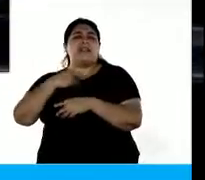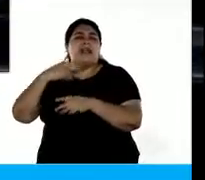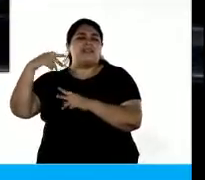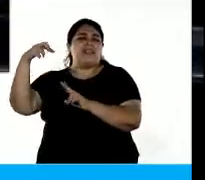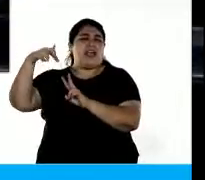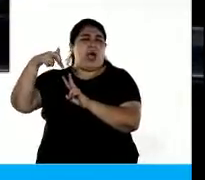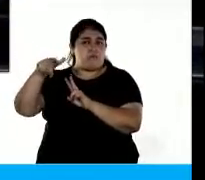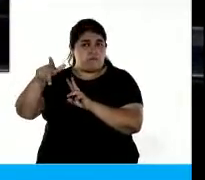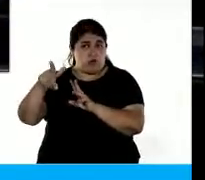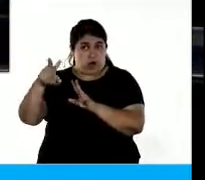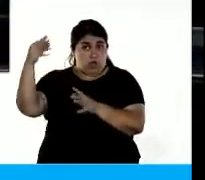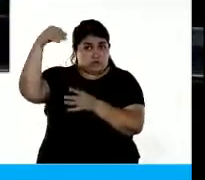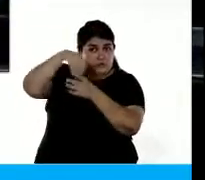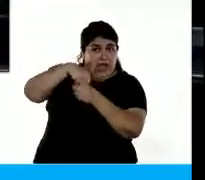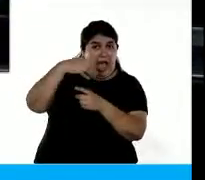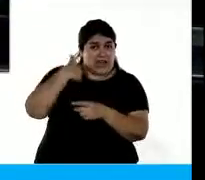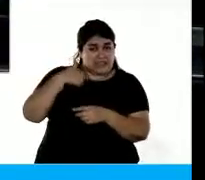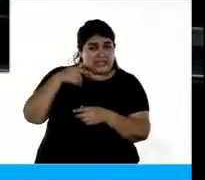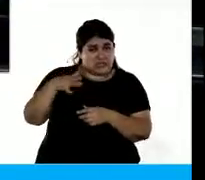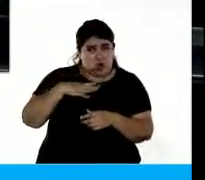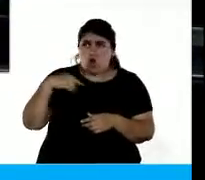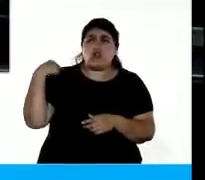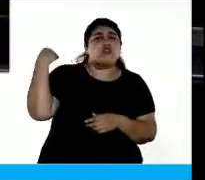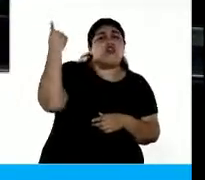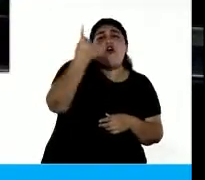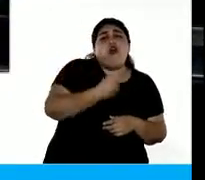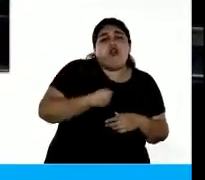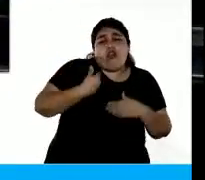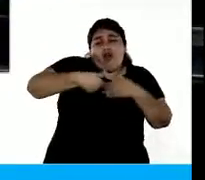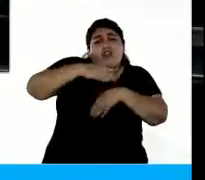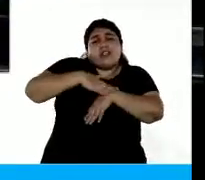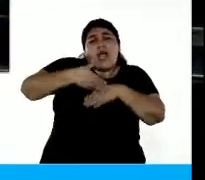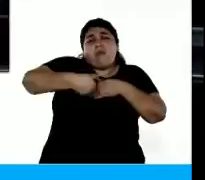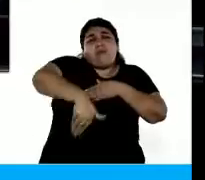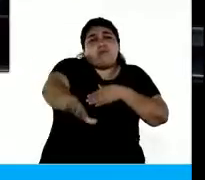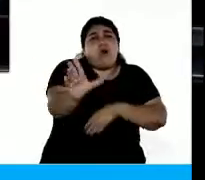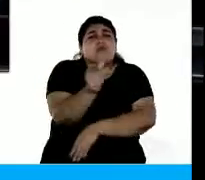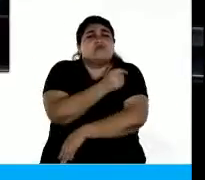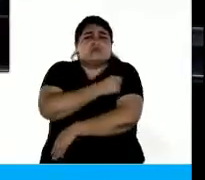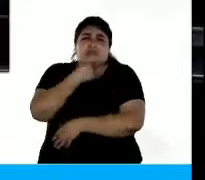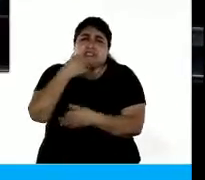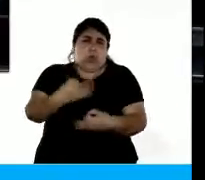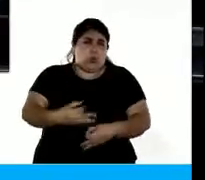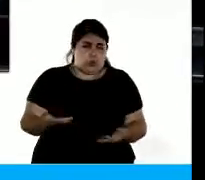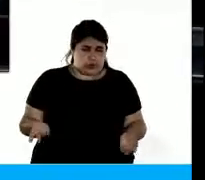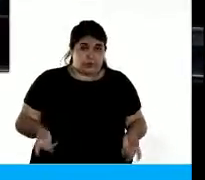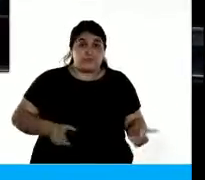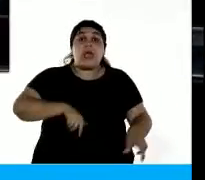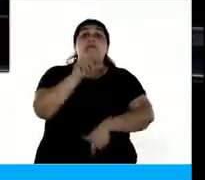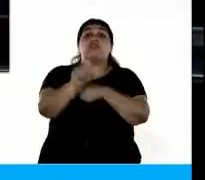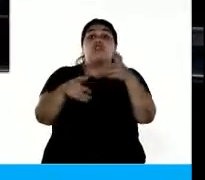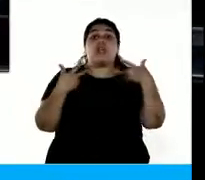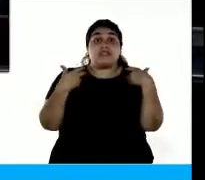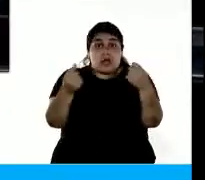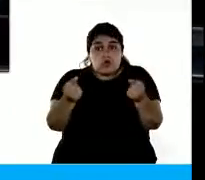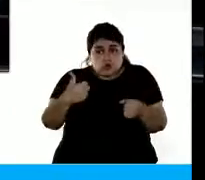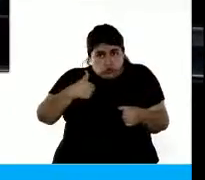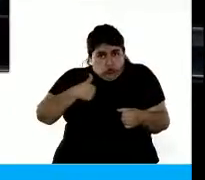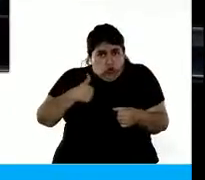argentinos y vamos a tener que estar vacunados todos en algún momento soy personal de salud atiendo